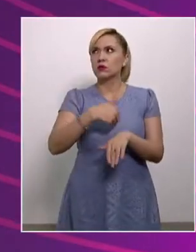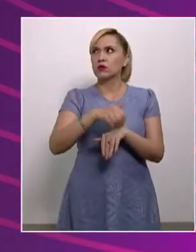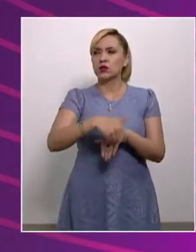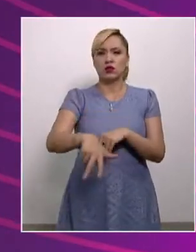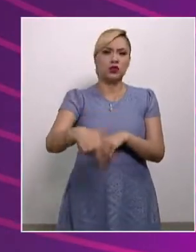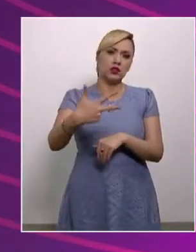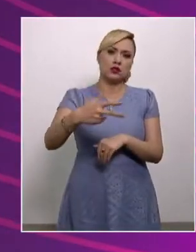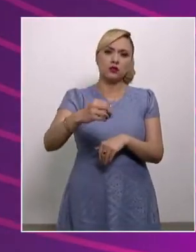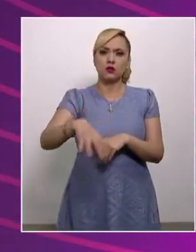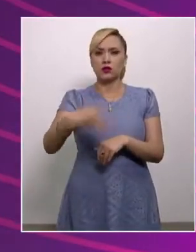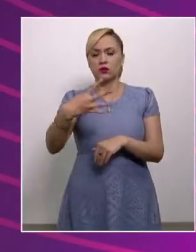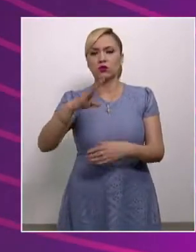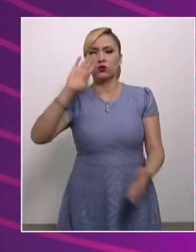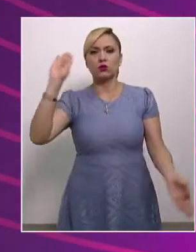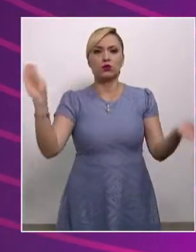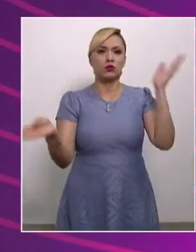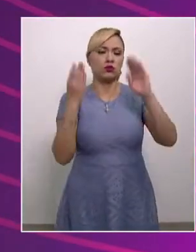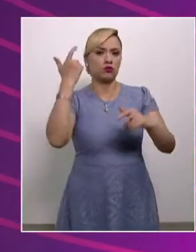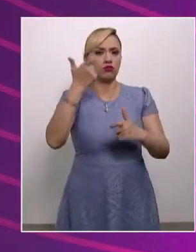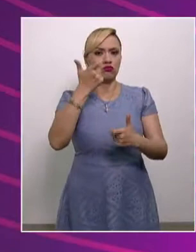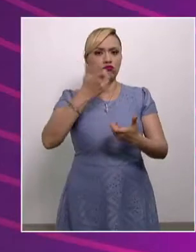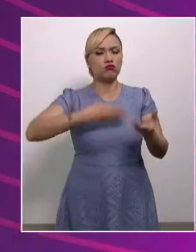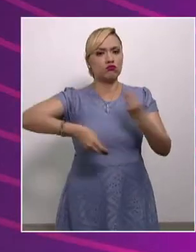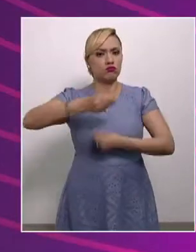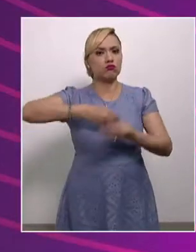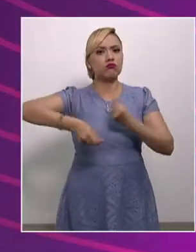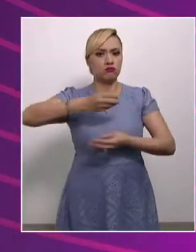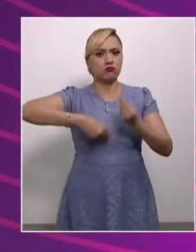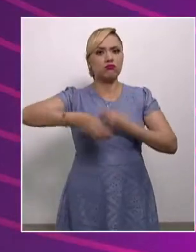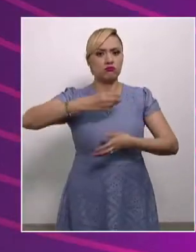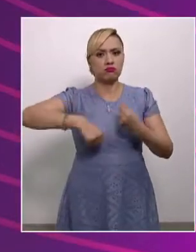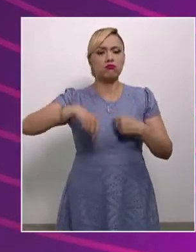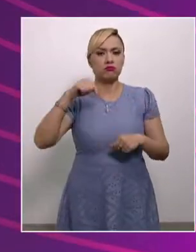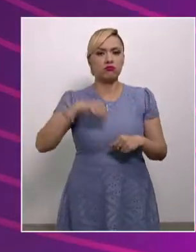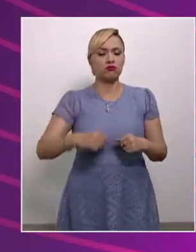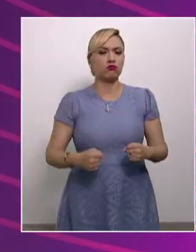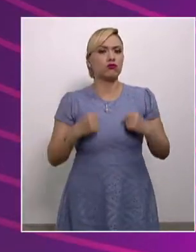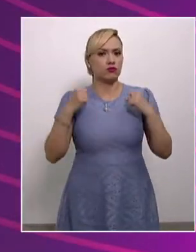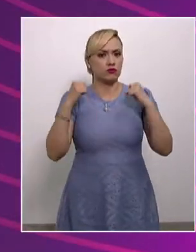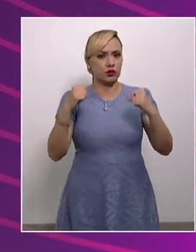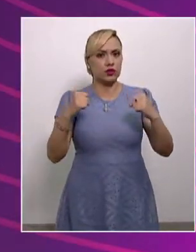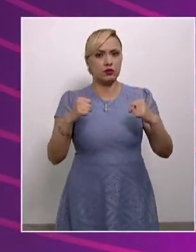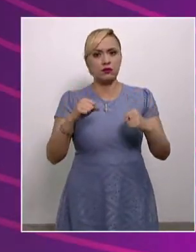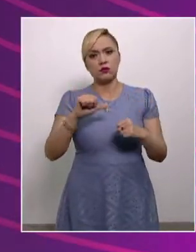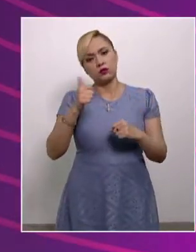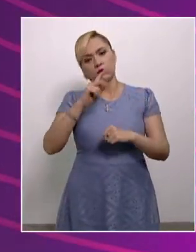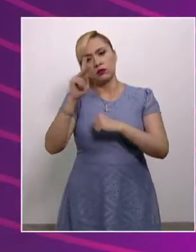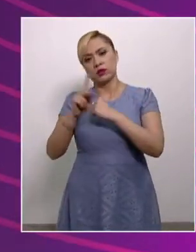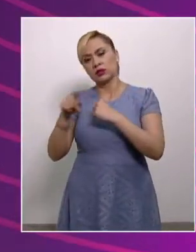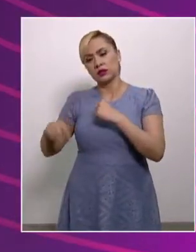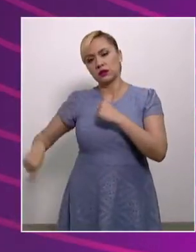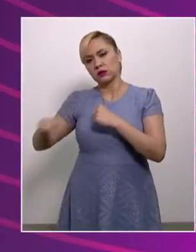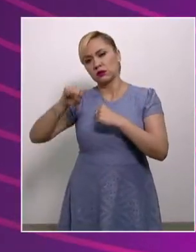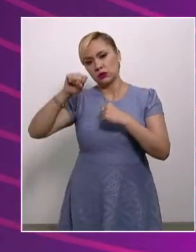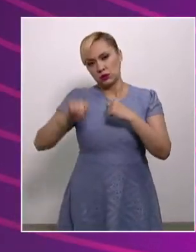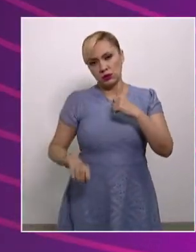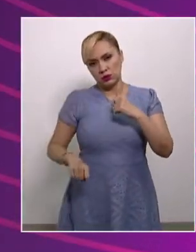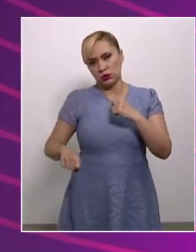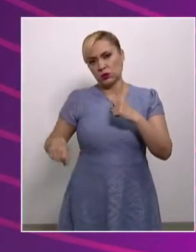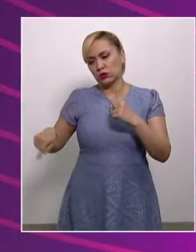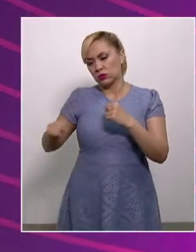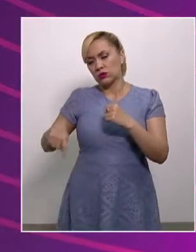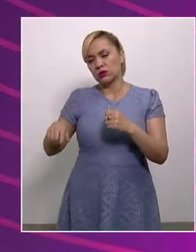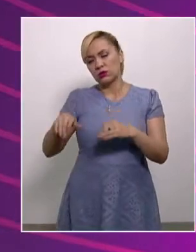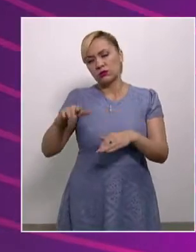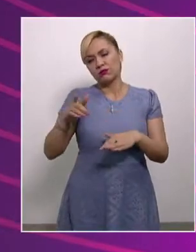13 y 14 economías mundiales, es decir, que es una economía pues mucho más fuerte en comparación con los países de los que están llegando